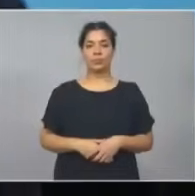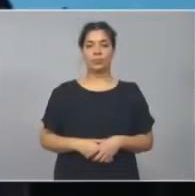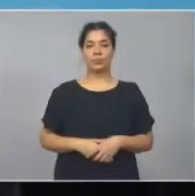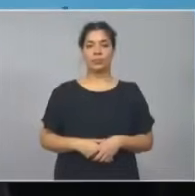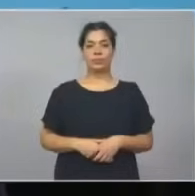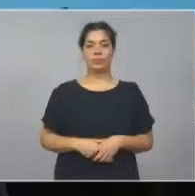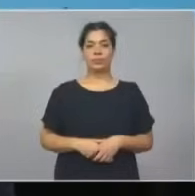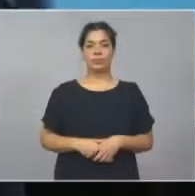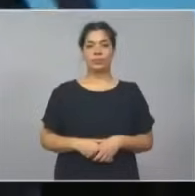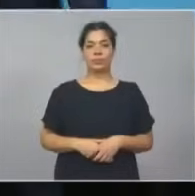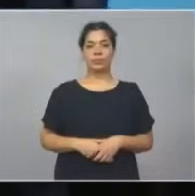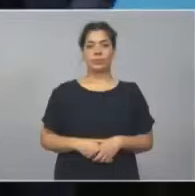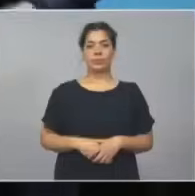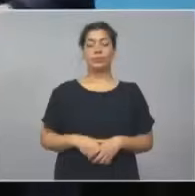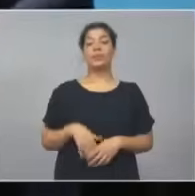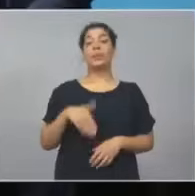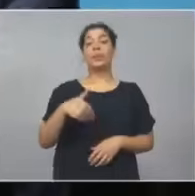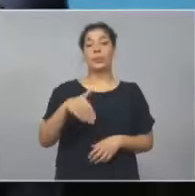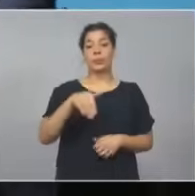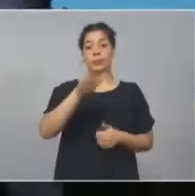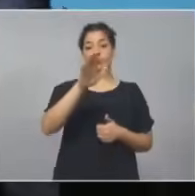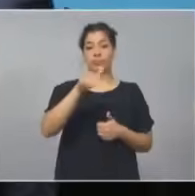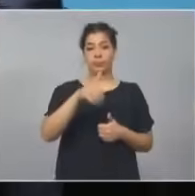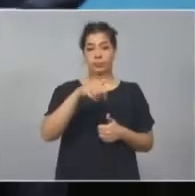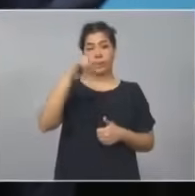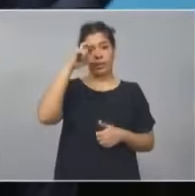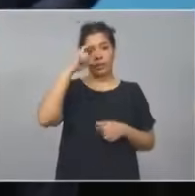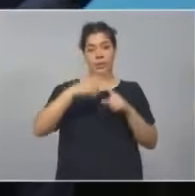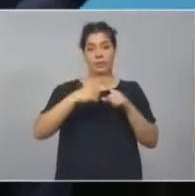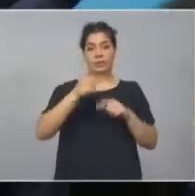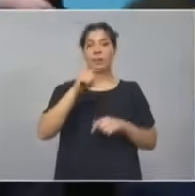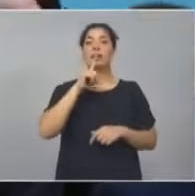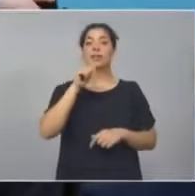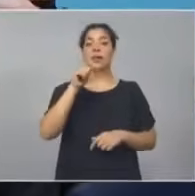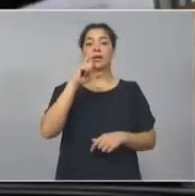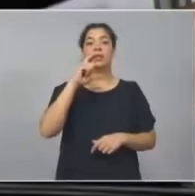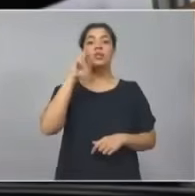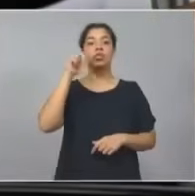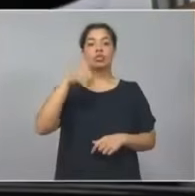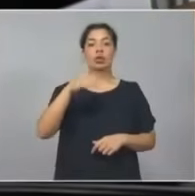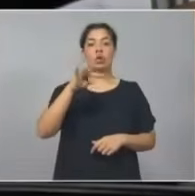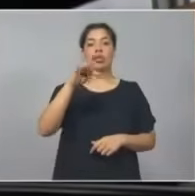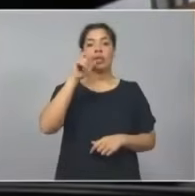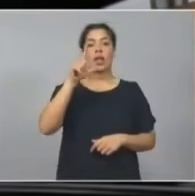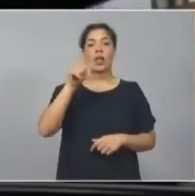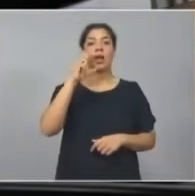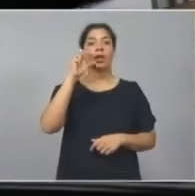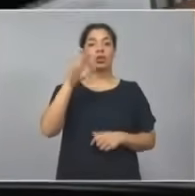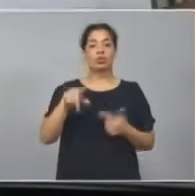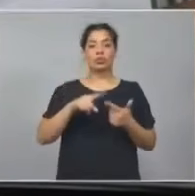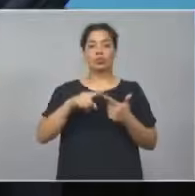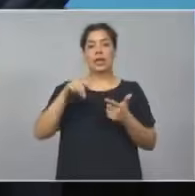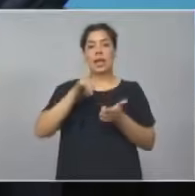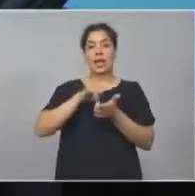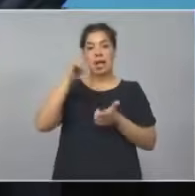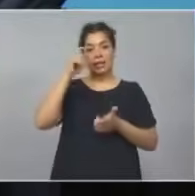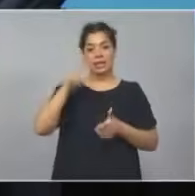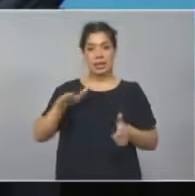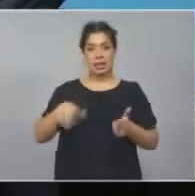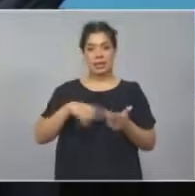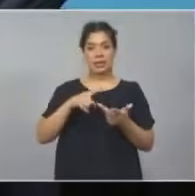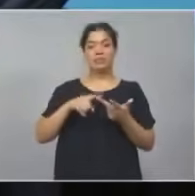Y se van preparando los municipios de Exaltación de la Cruz, Ezeiza, General Alvear, General Arenales, General